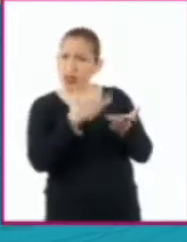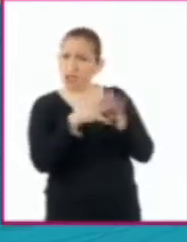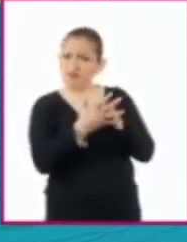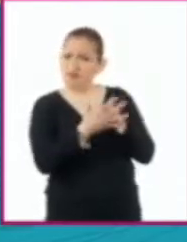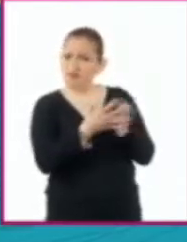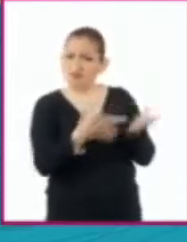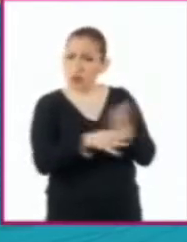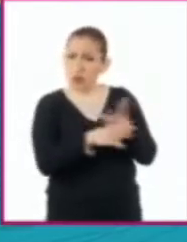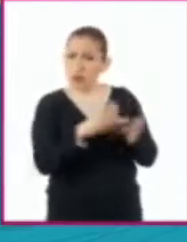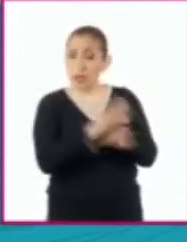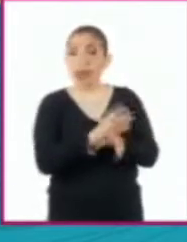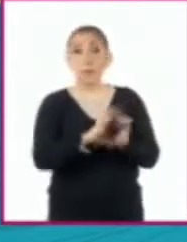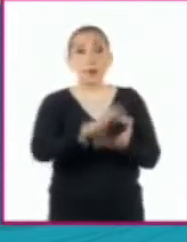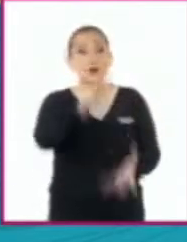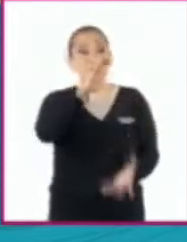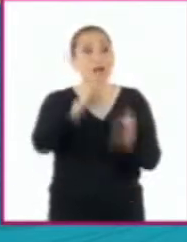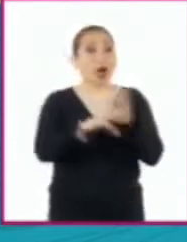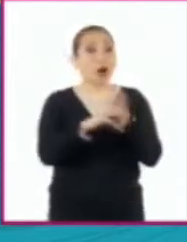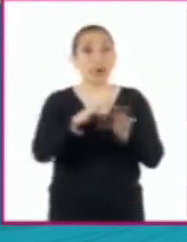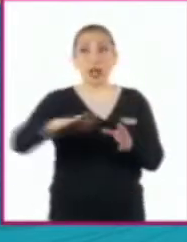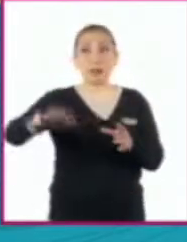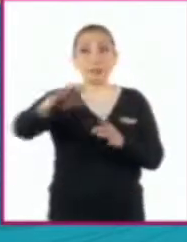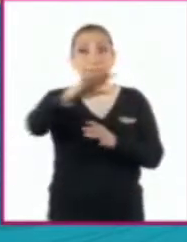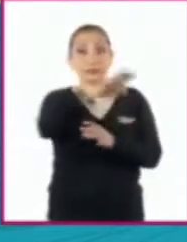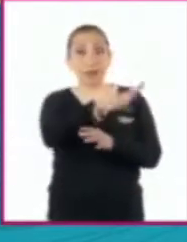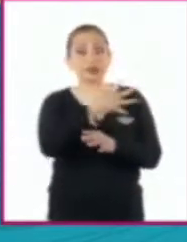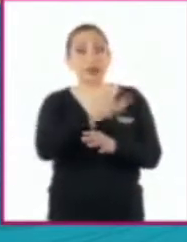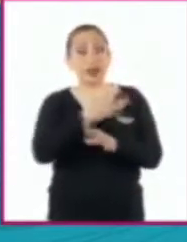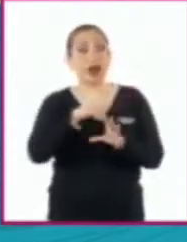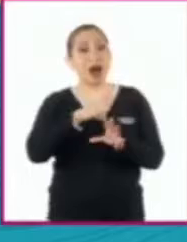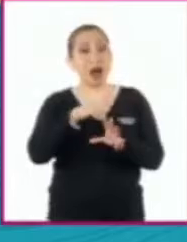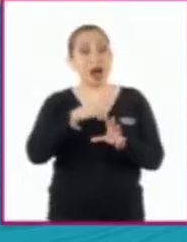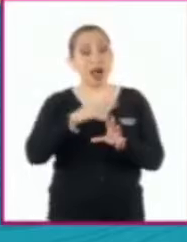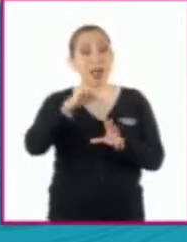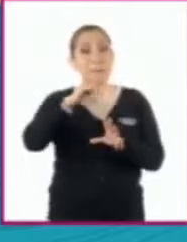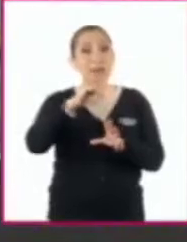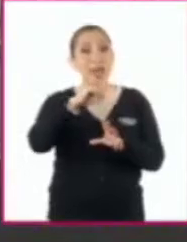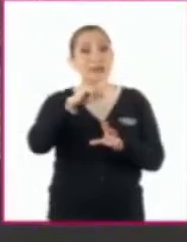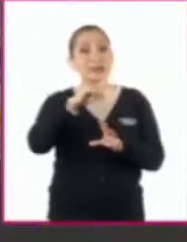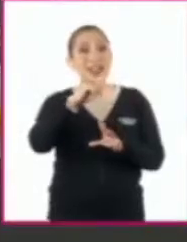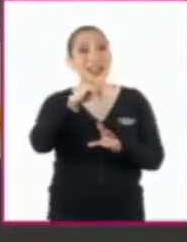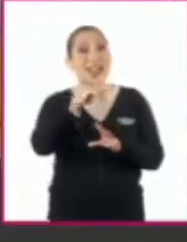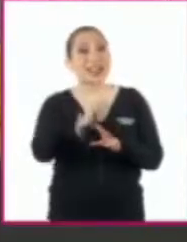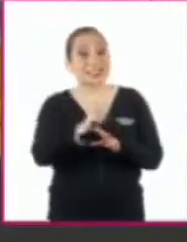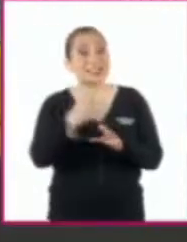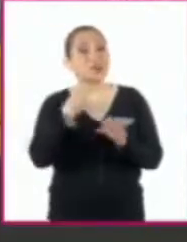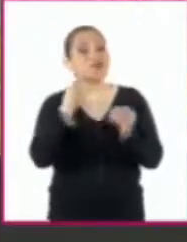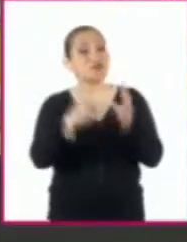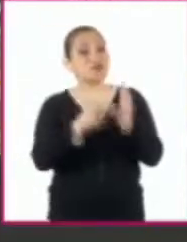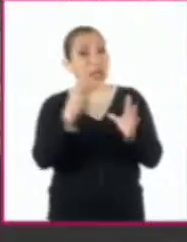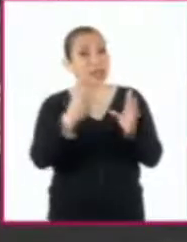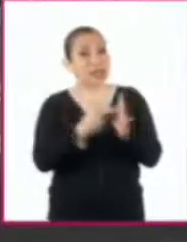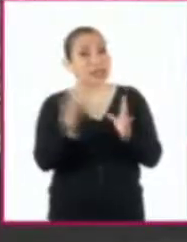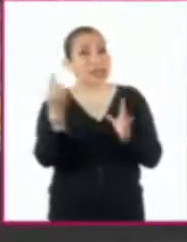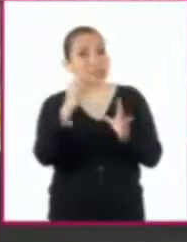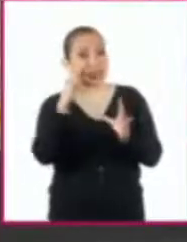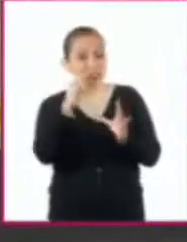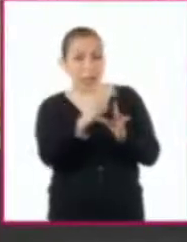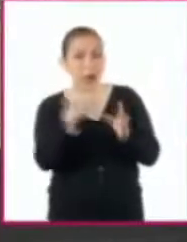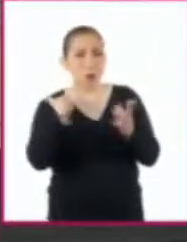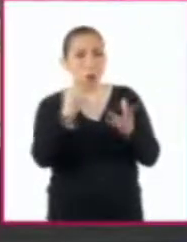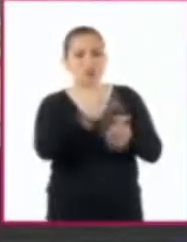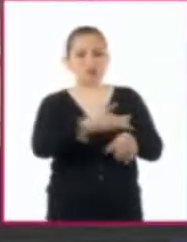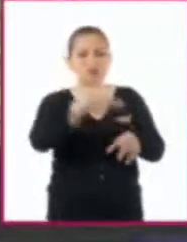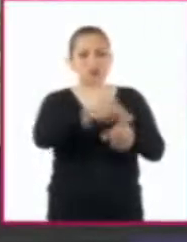estará compuesta? La mayoría de las cosas en nuestro entorno están formadas por mezclas de sustancias que muchas veces necesitan ser sometidas